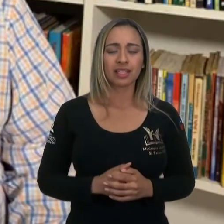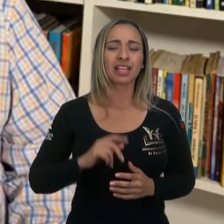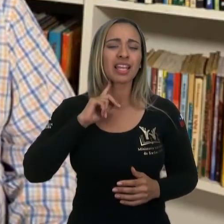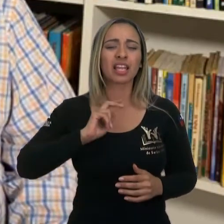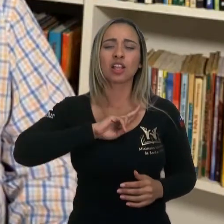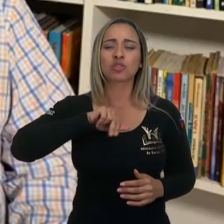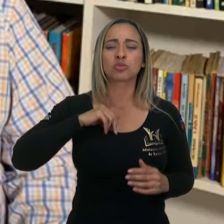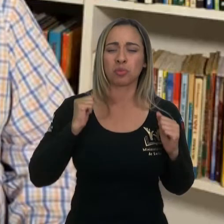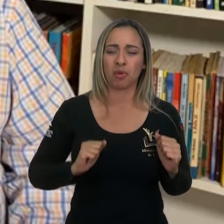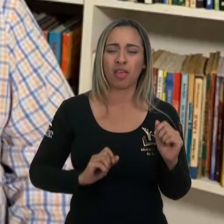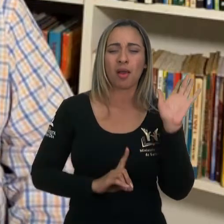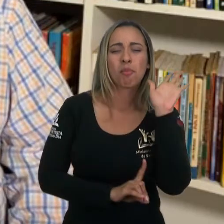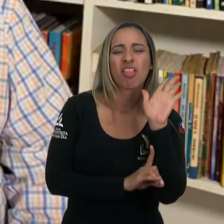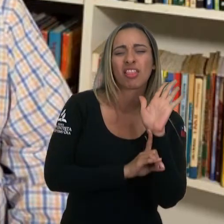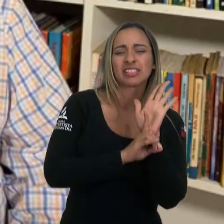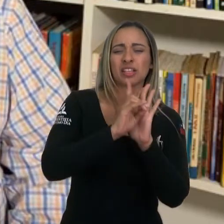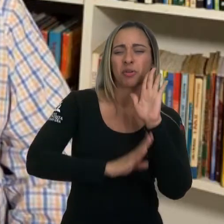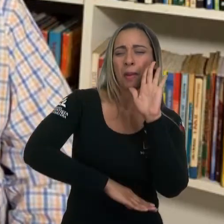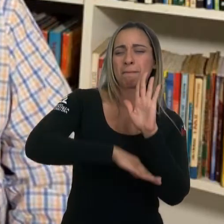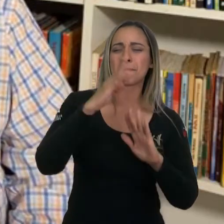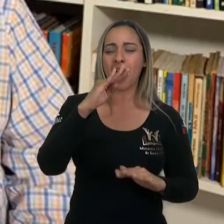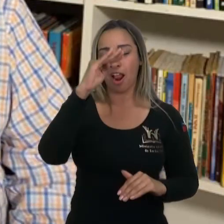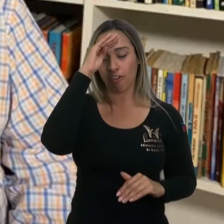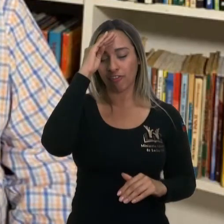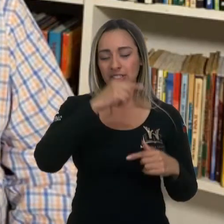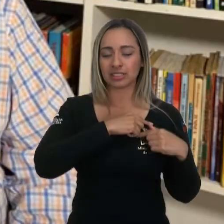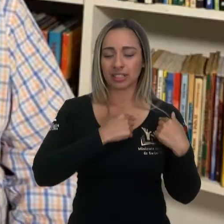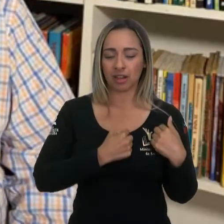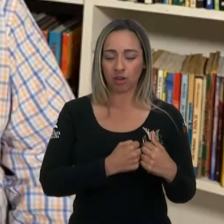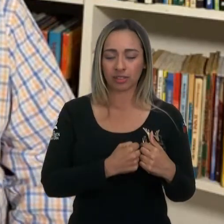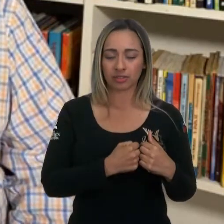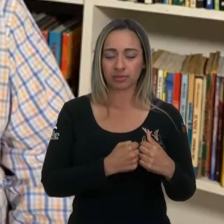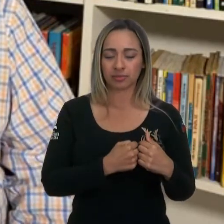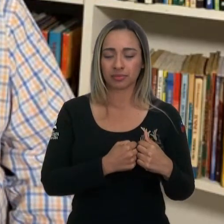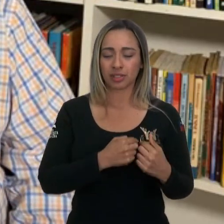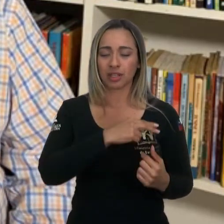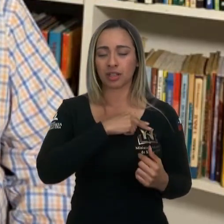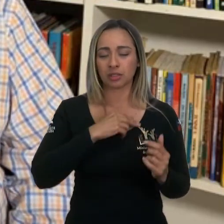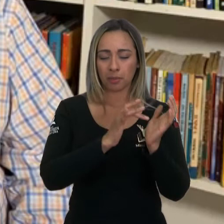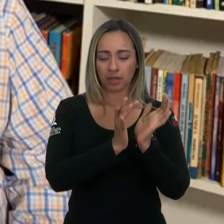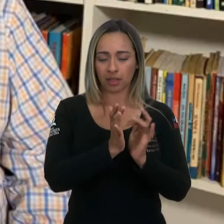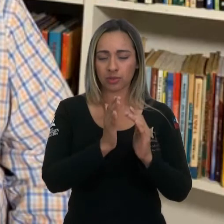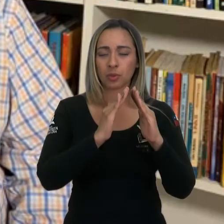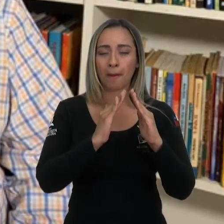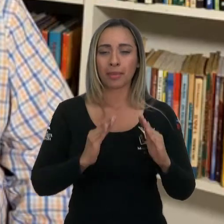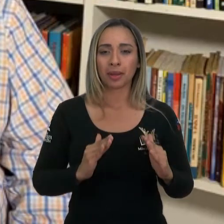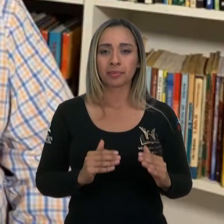Desarrolla la confianza en el corazón de tus hijos. En el nombre de Jesucristo. Amén.